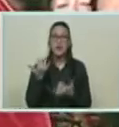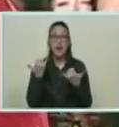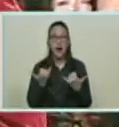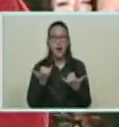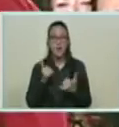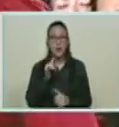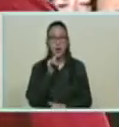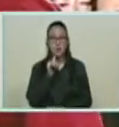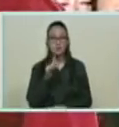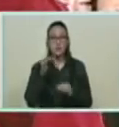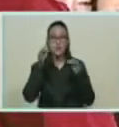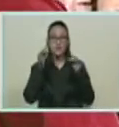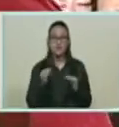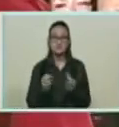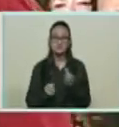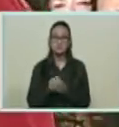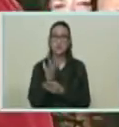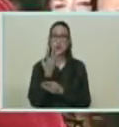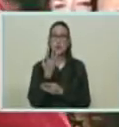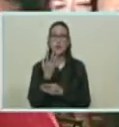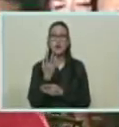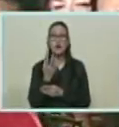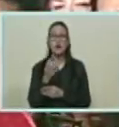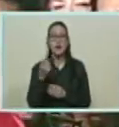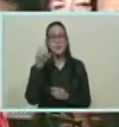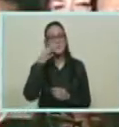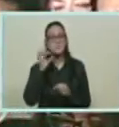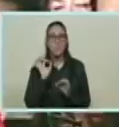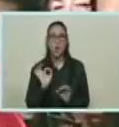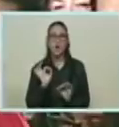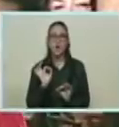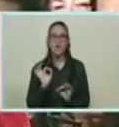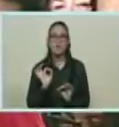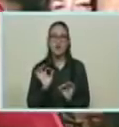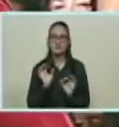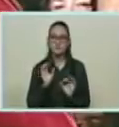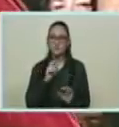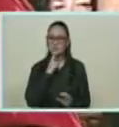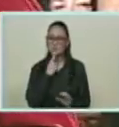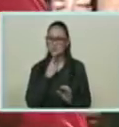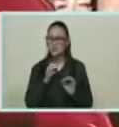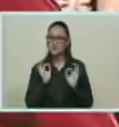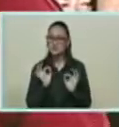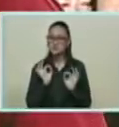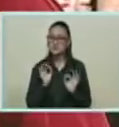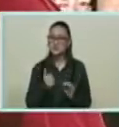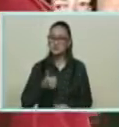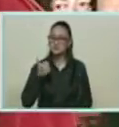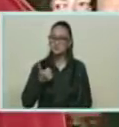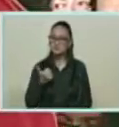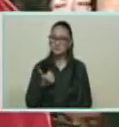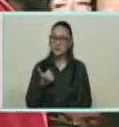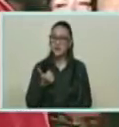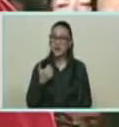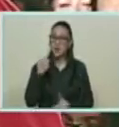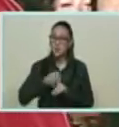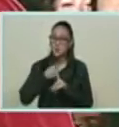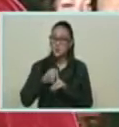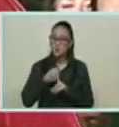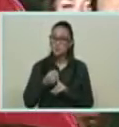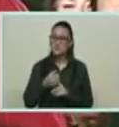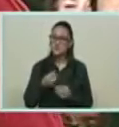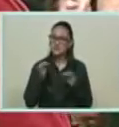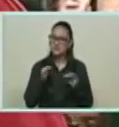hoy anuncia usted y oficializa la creación de la criptomoneda, parte de las batallas que usted dirige junto a nuestro pueblo para